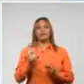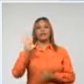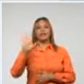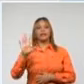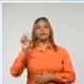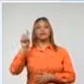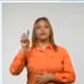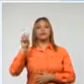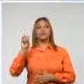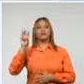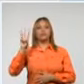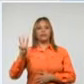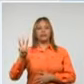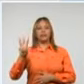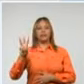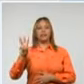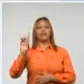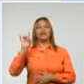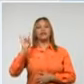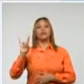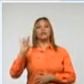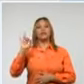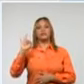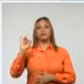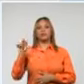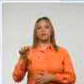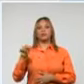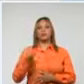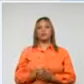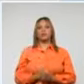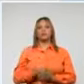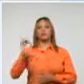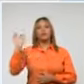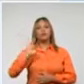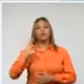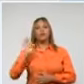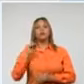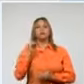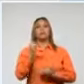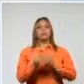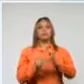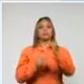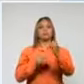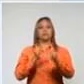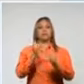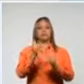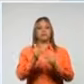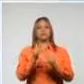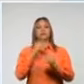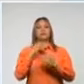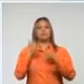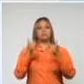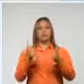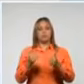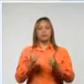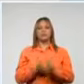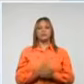503, o sea, el 97%, tienen una evolución clínica